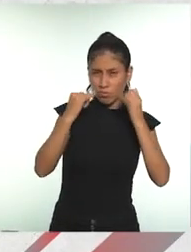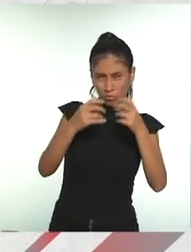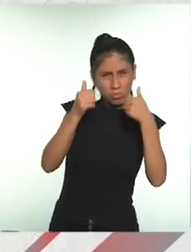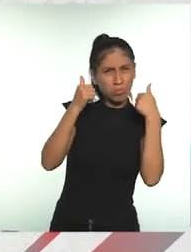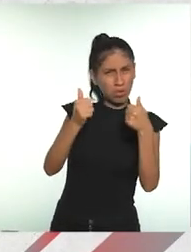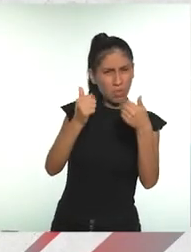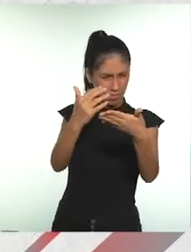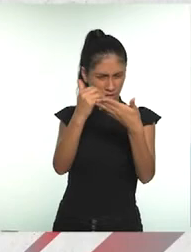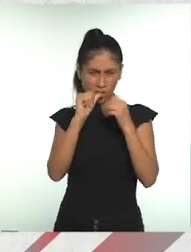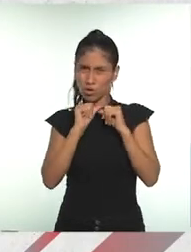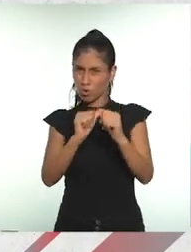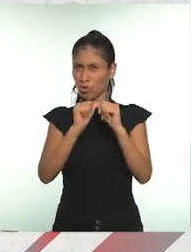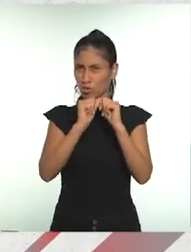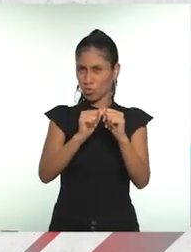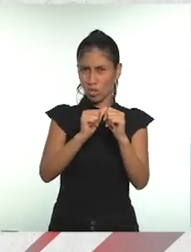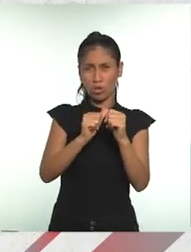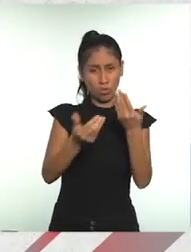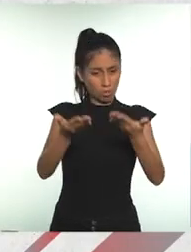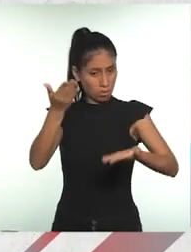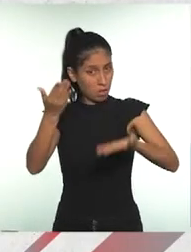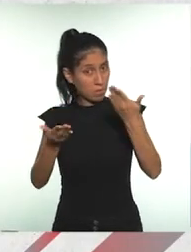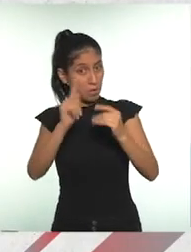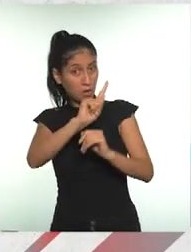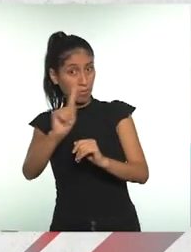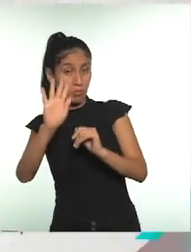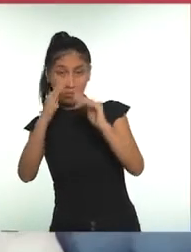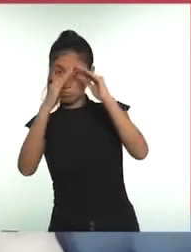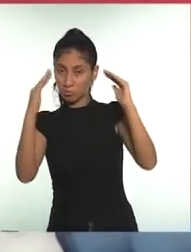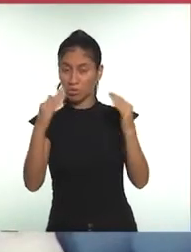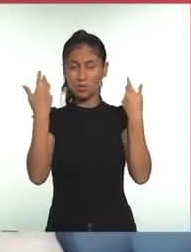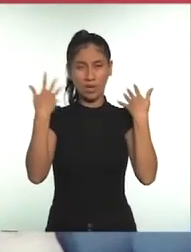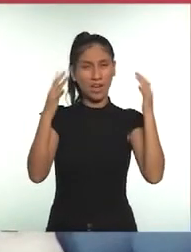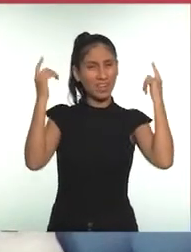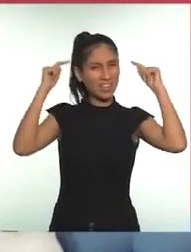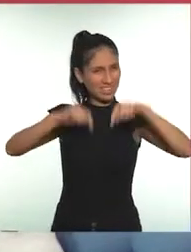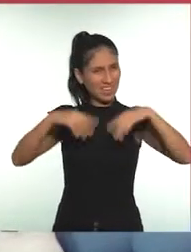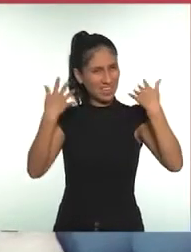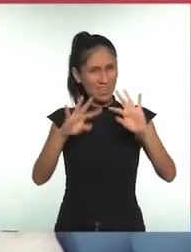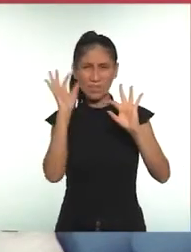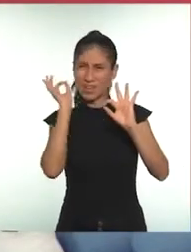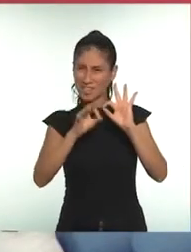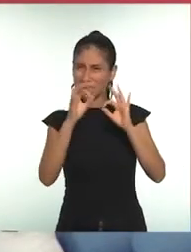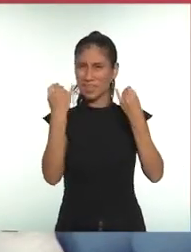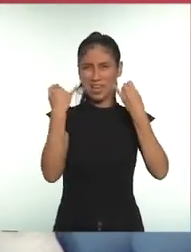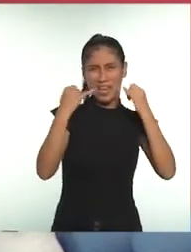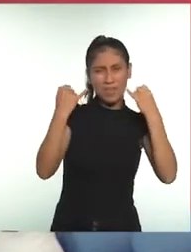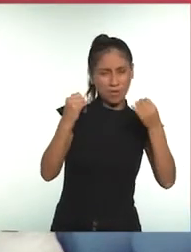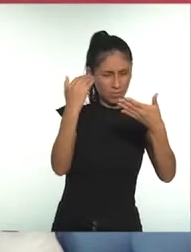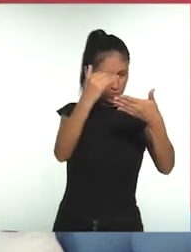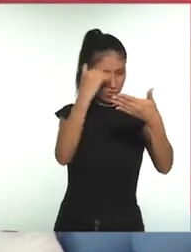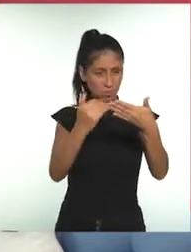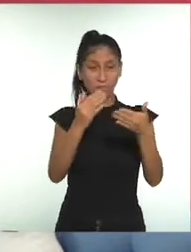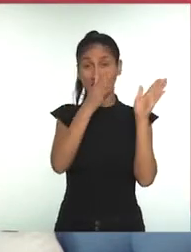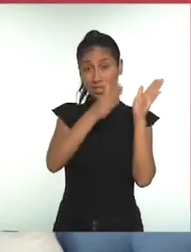está buenísima para seguir con lo de las medidas en casa. Ahora estamos listas para interpretar la información sobre la clasificación del